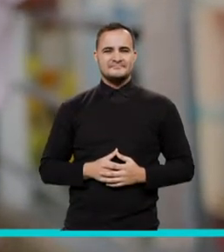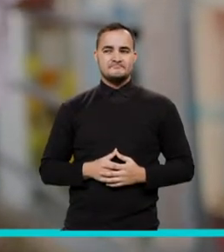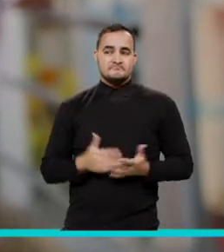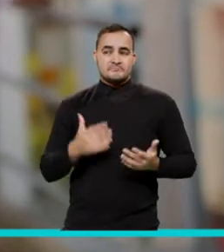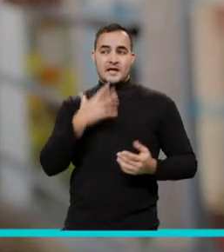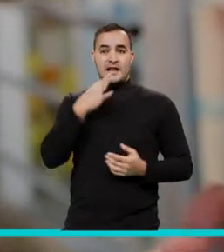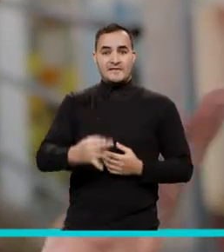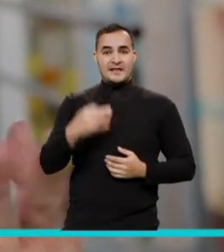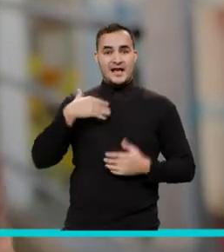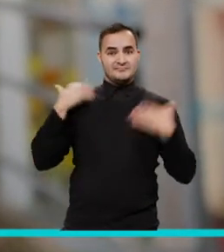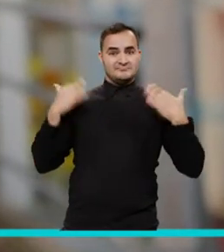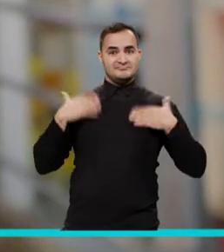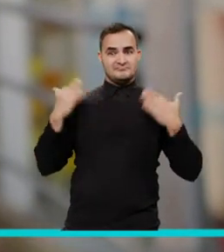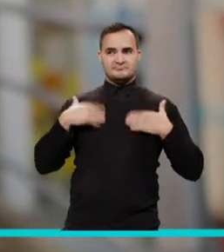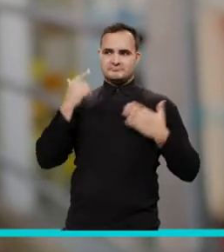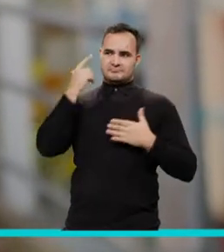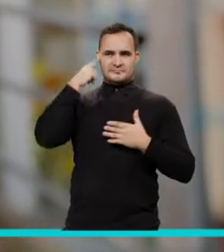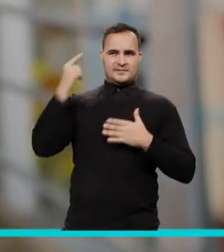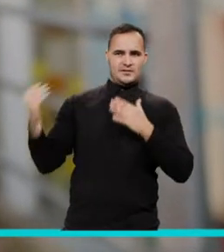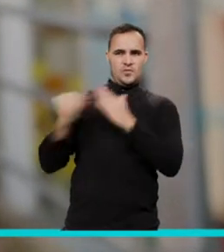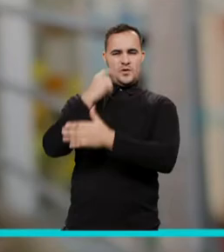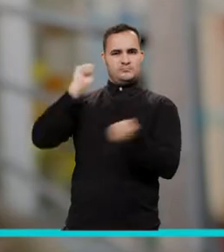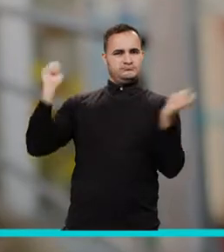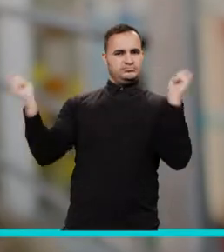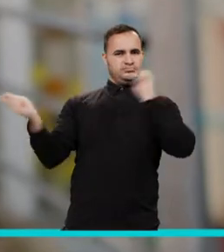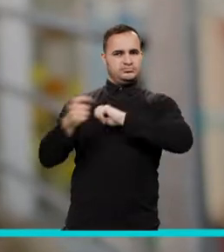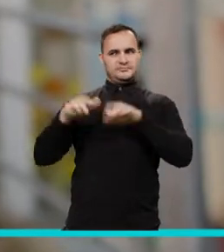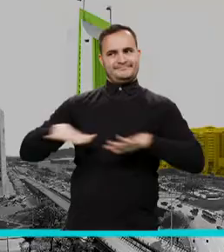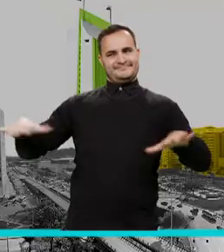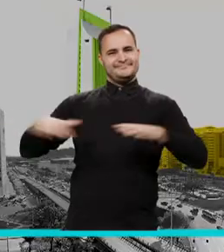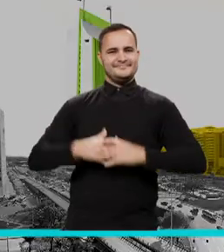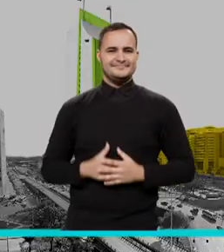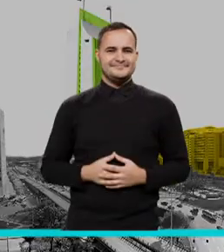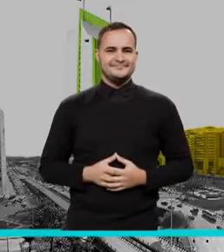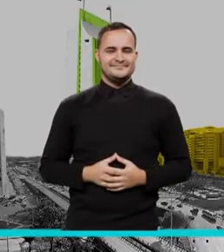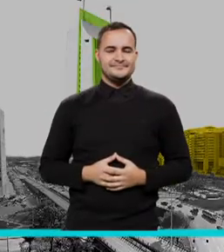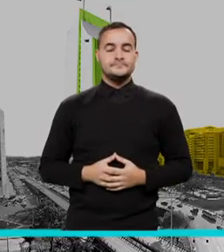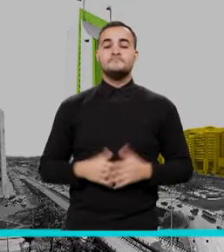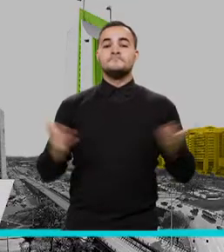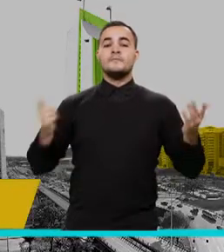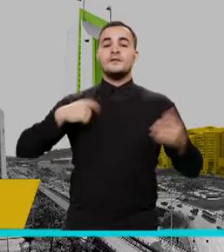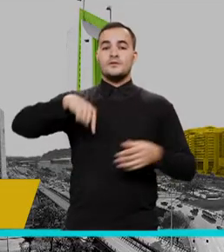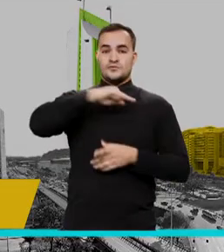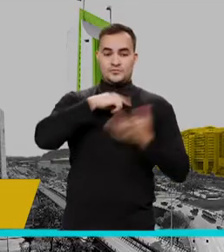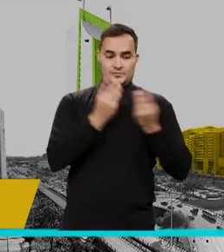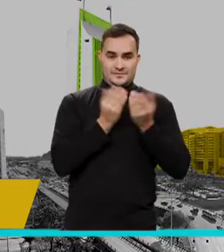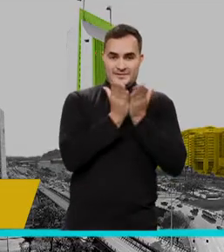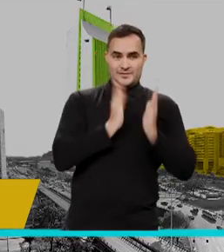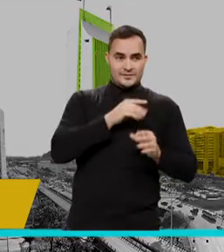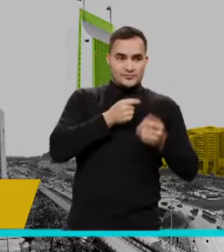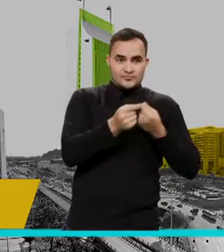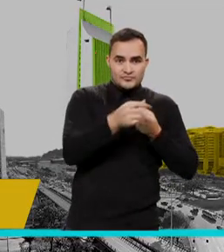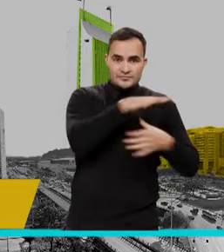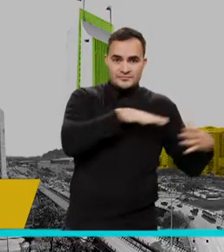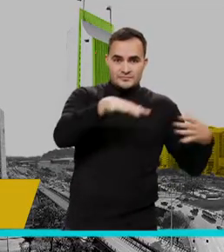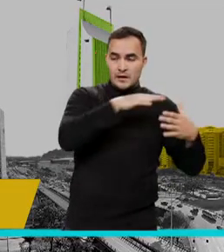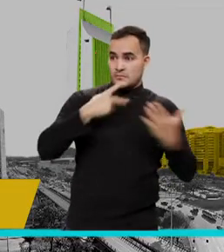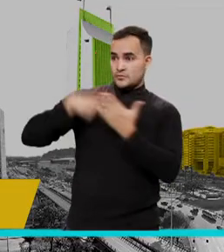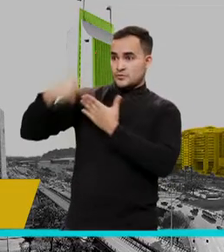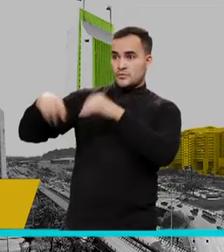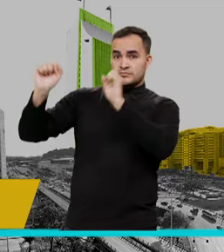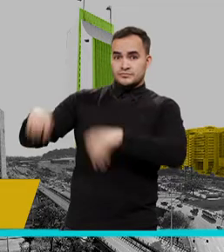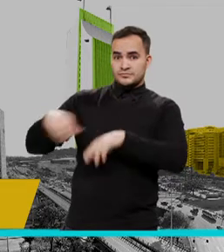y pues sería muy bueno ver como una estructura nueva por acá. Para nosotros los estudiantes, el proyecto del Metro del